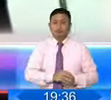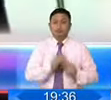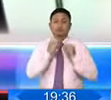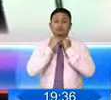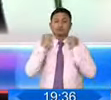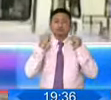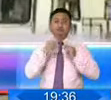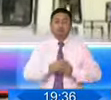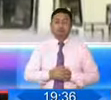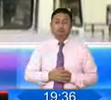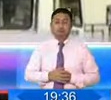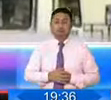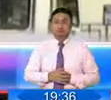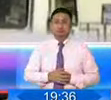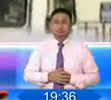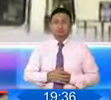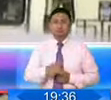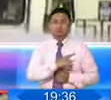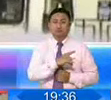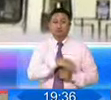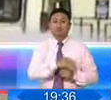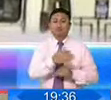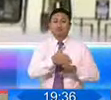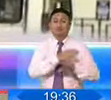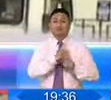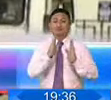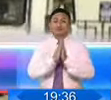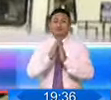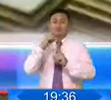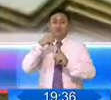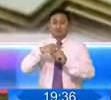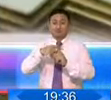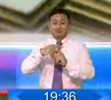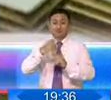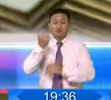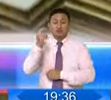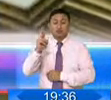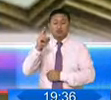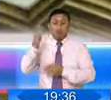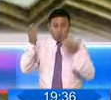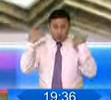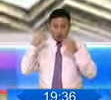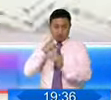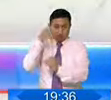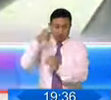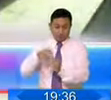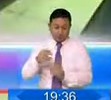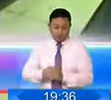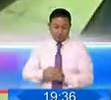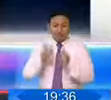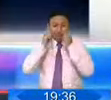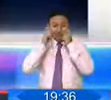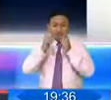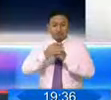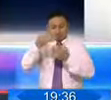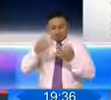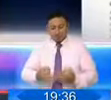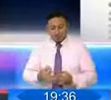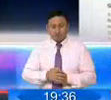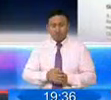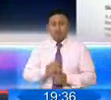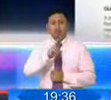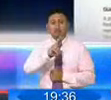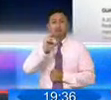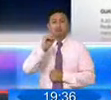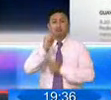sacerdote Pedro Vicente G., que pertenecía a la parroquia Jesús Obrero en el sur de Guayaquil. La Fiscalía confirmó la sentencia de